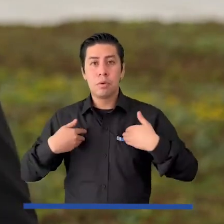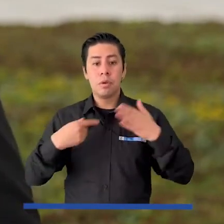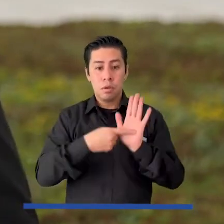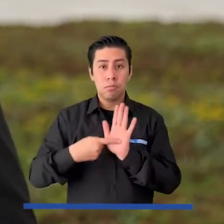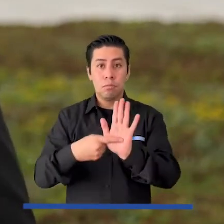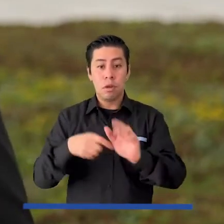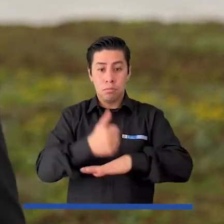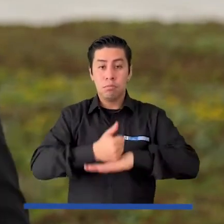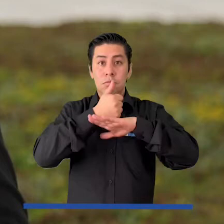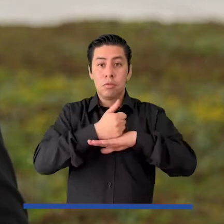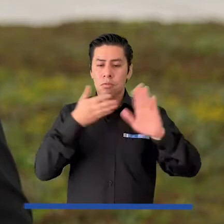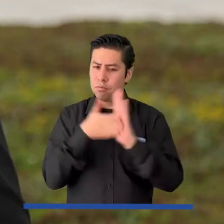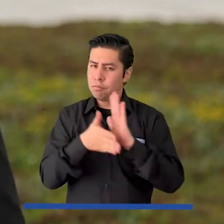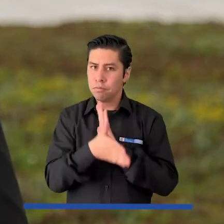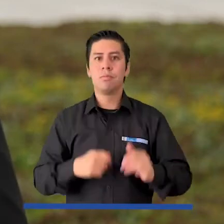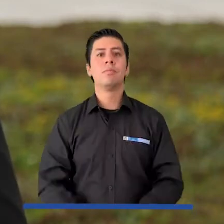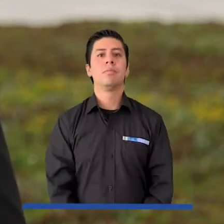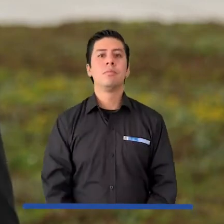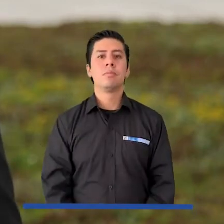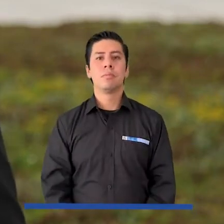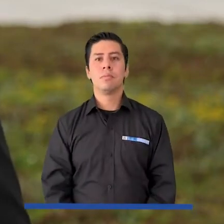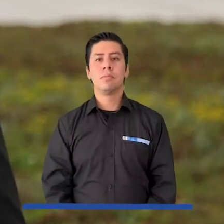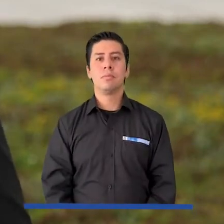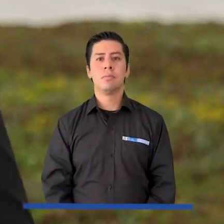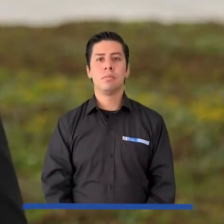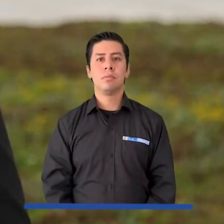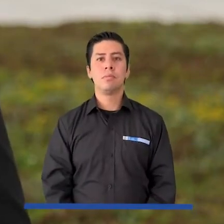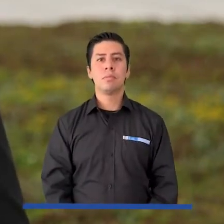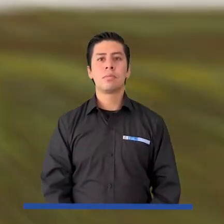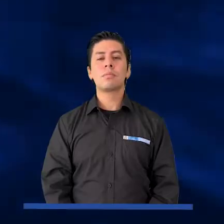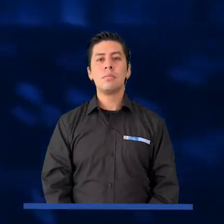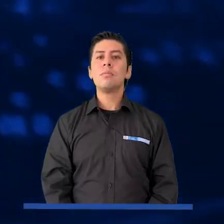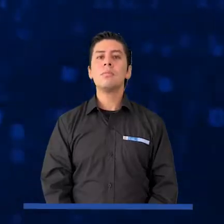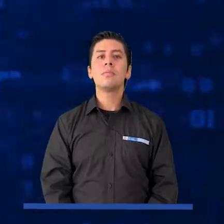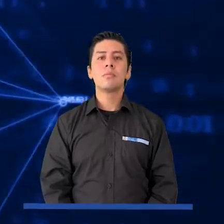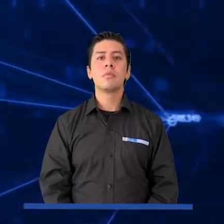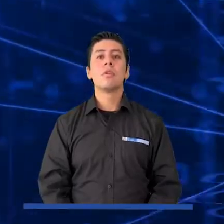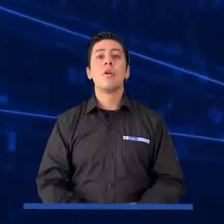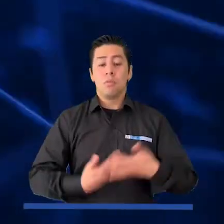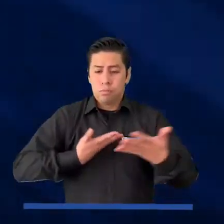la Unidad para las Víctimas, el director de la entidad hizo referencia a este tema.